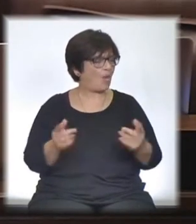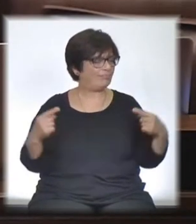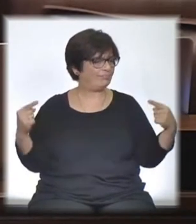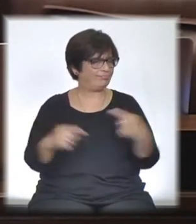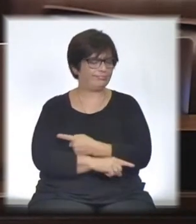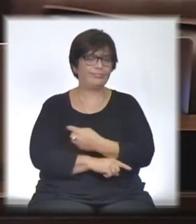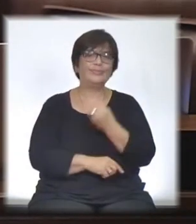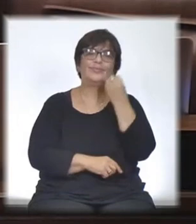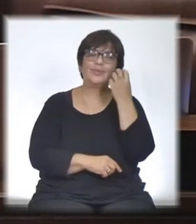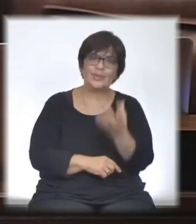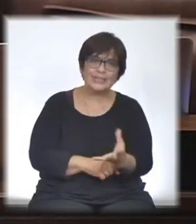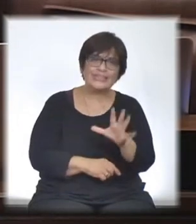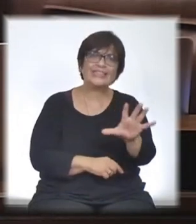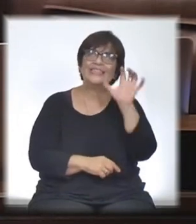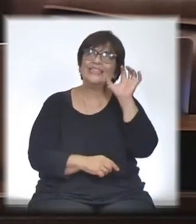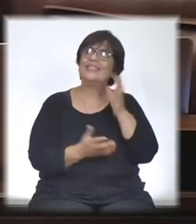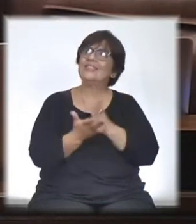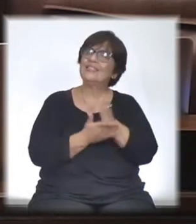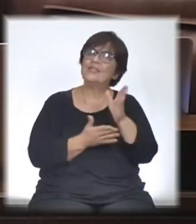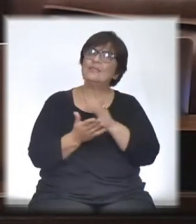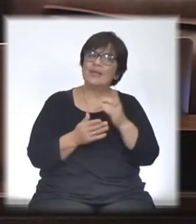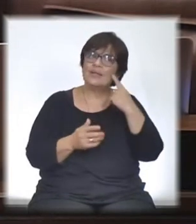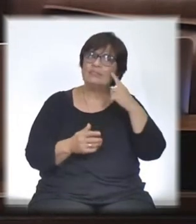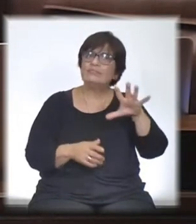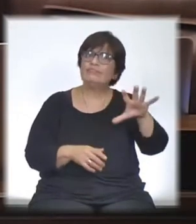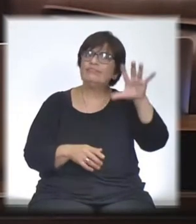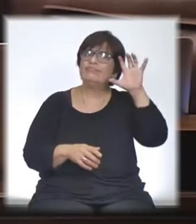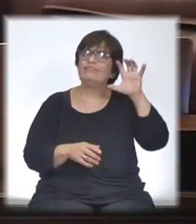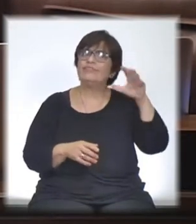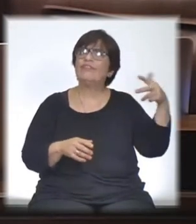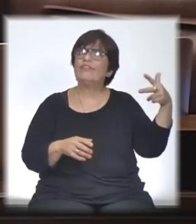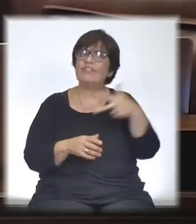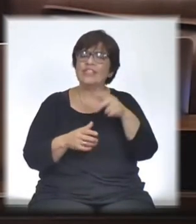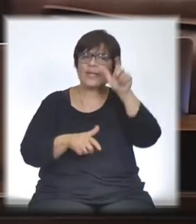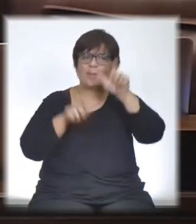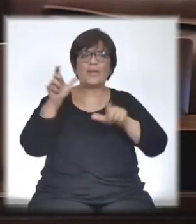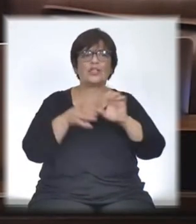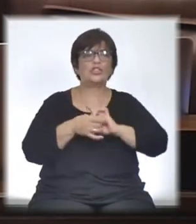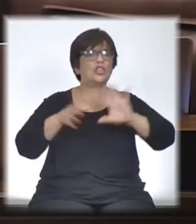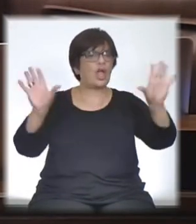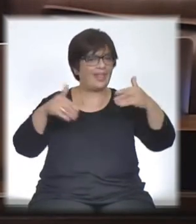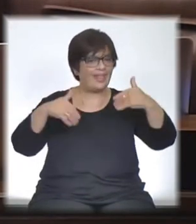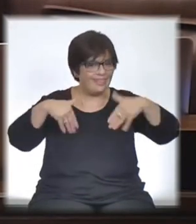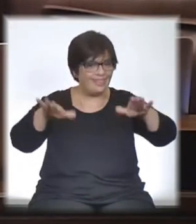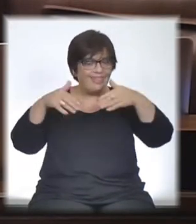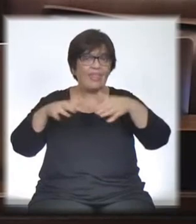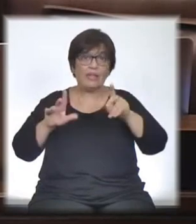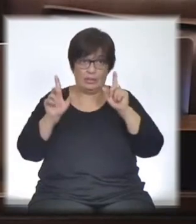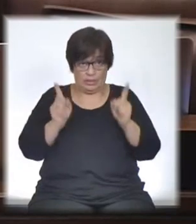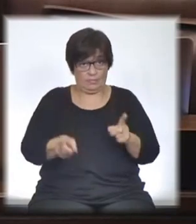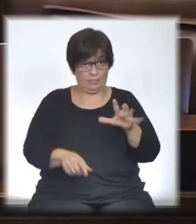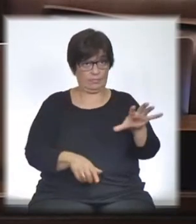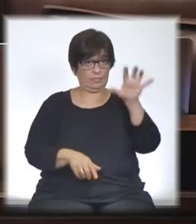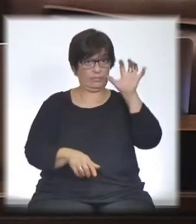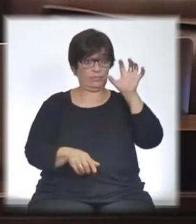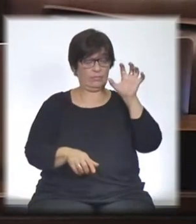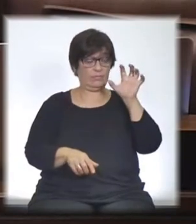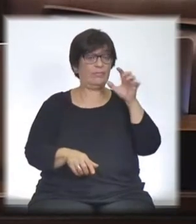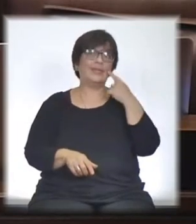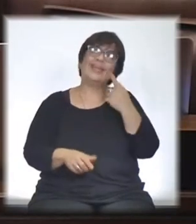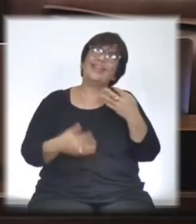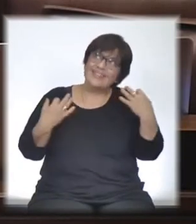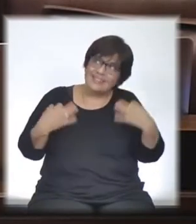Por eso nuestra memoria siempre hay que tener presente el Día del Liberado, pero tener presente también que